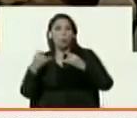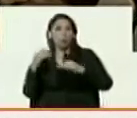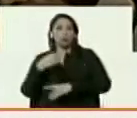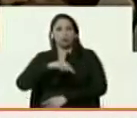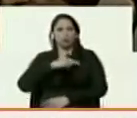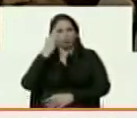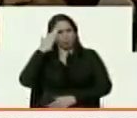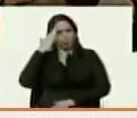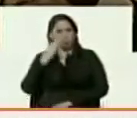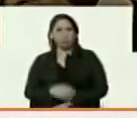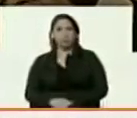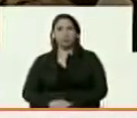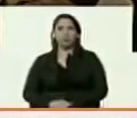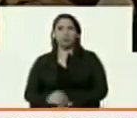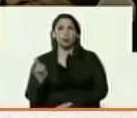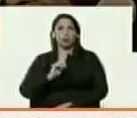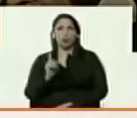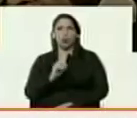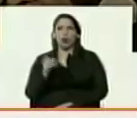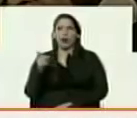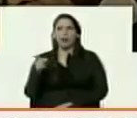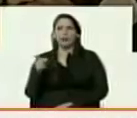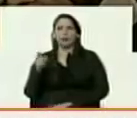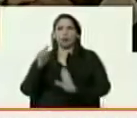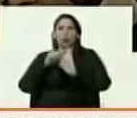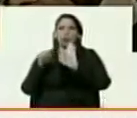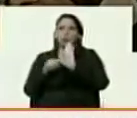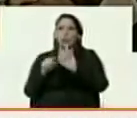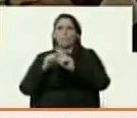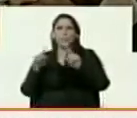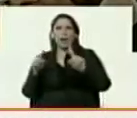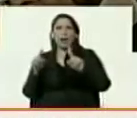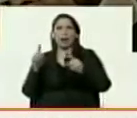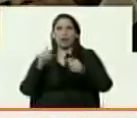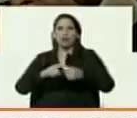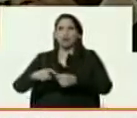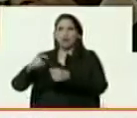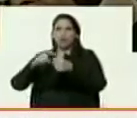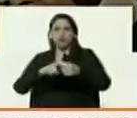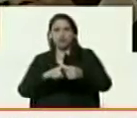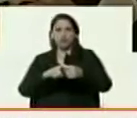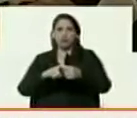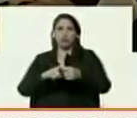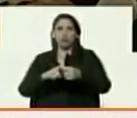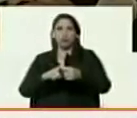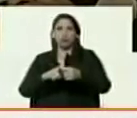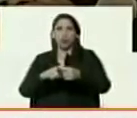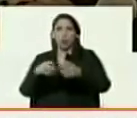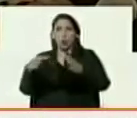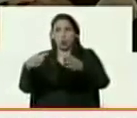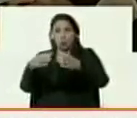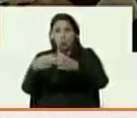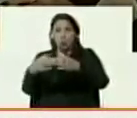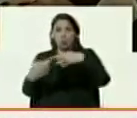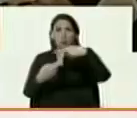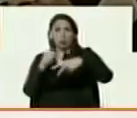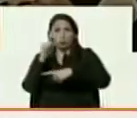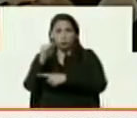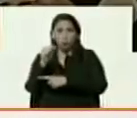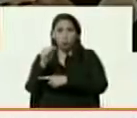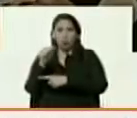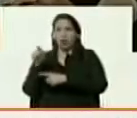Obviamente. Pero no es una precondición para la incorporación de la fracción del oficialismo. El